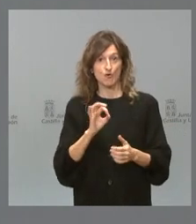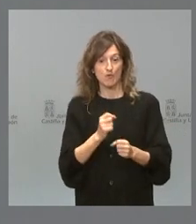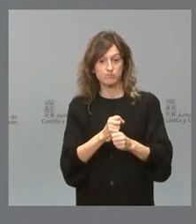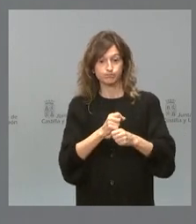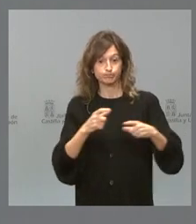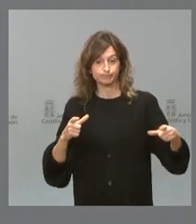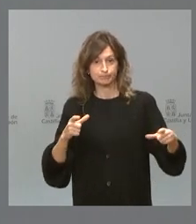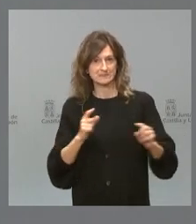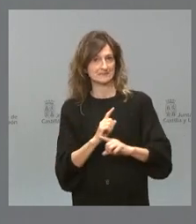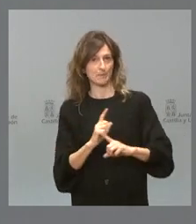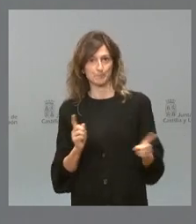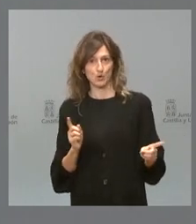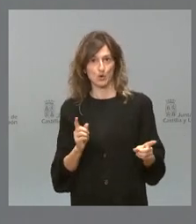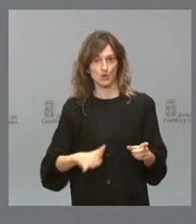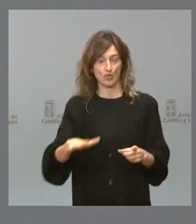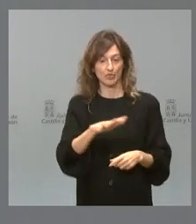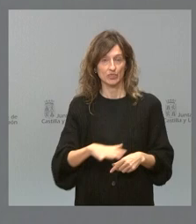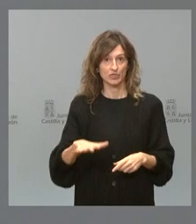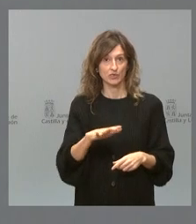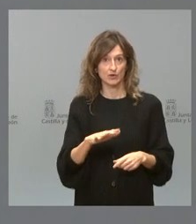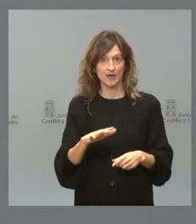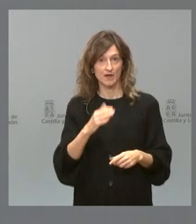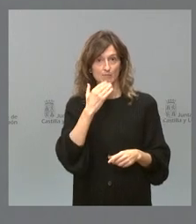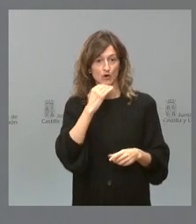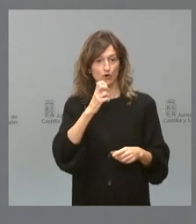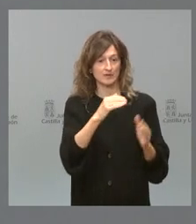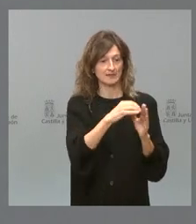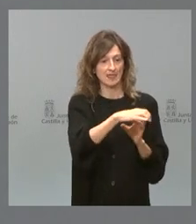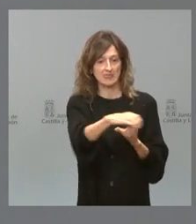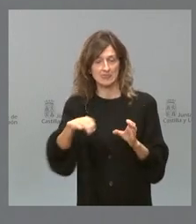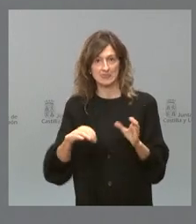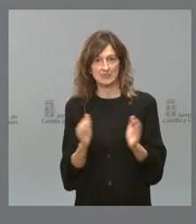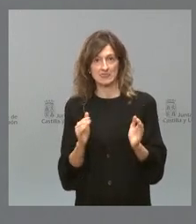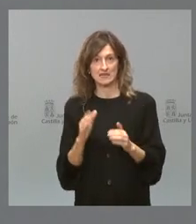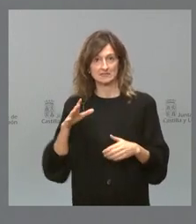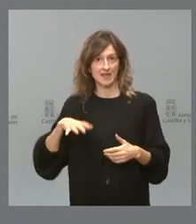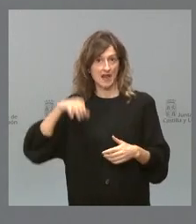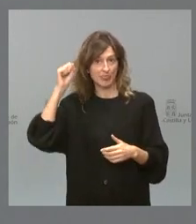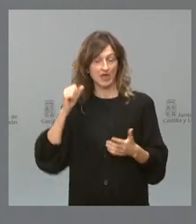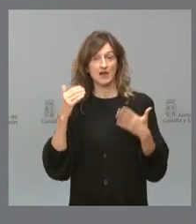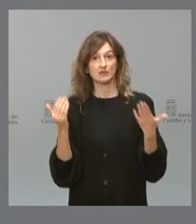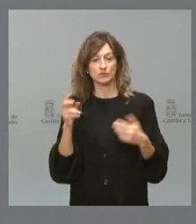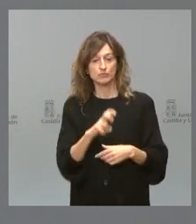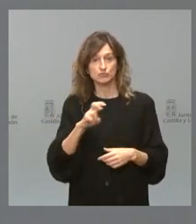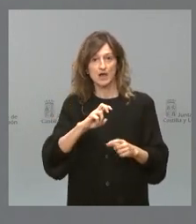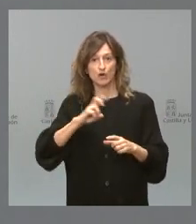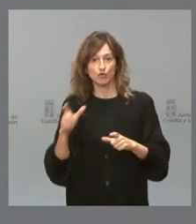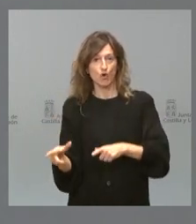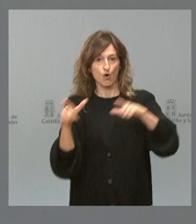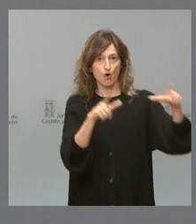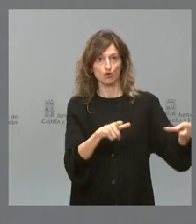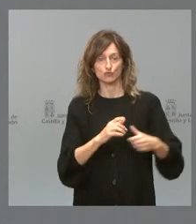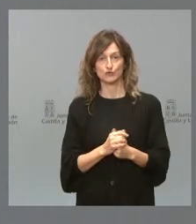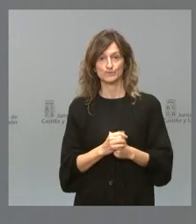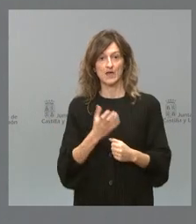mismo en función de donde estaba localizado y que estaba bastante cerrado por el resto de viviendas de localidad de alanda de duero y se decidió Buscar una nueva ubicación se